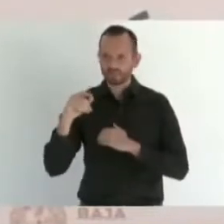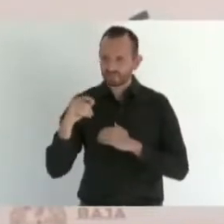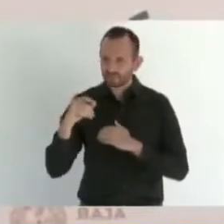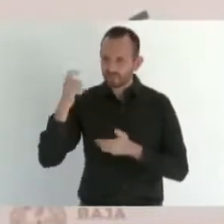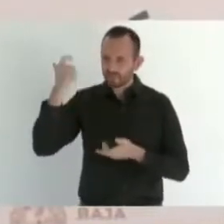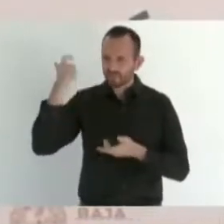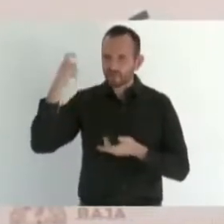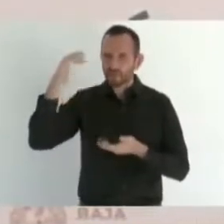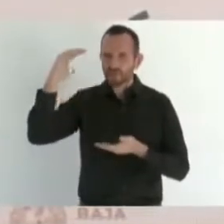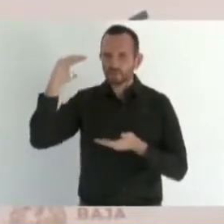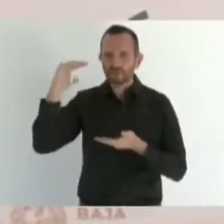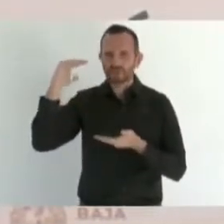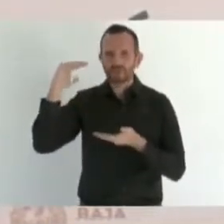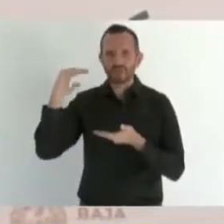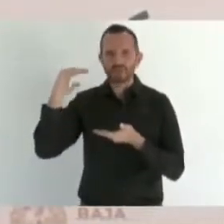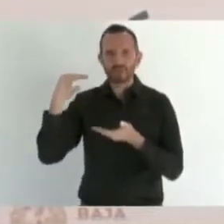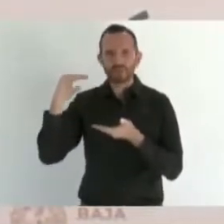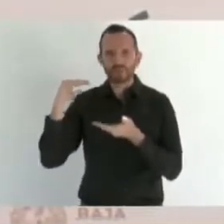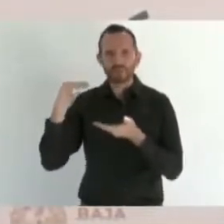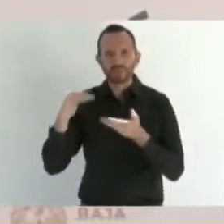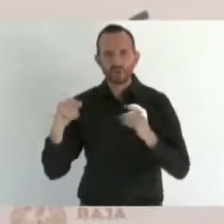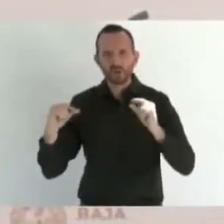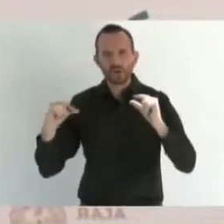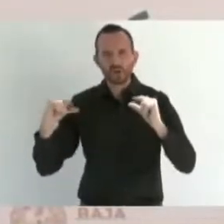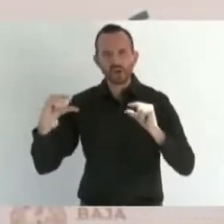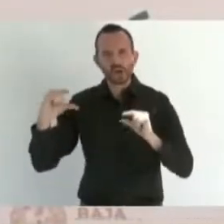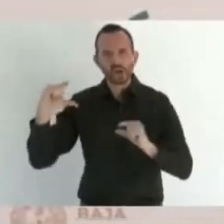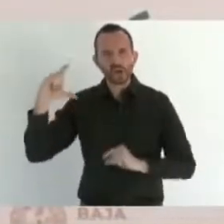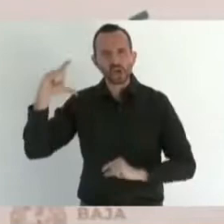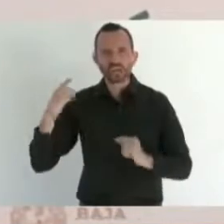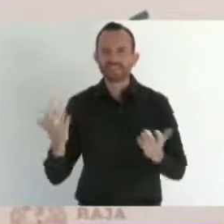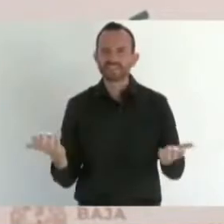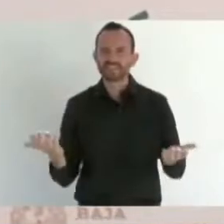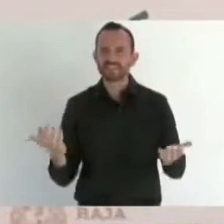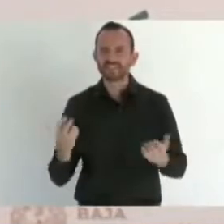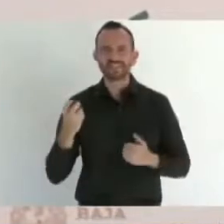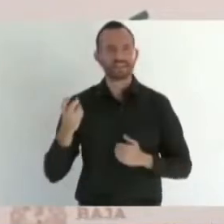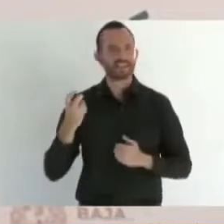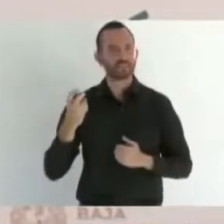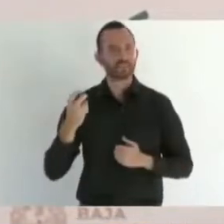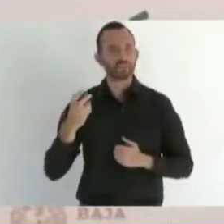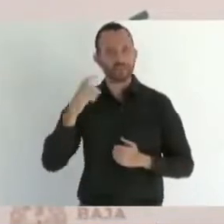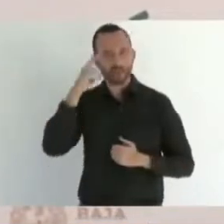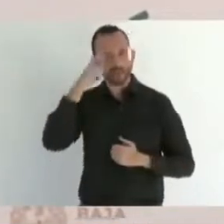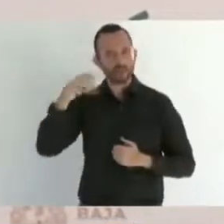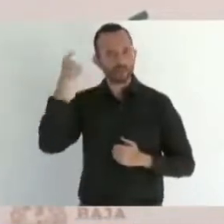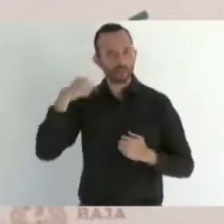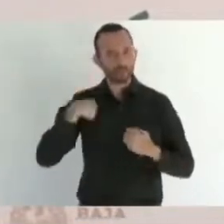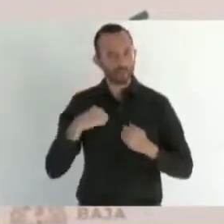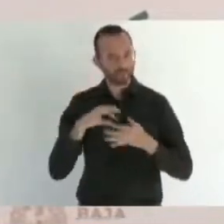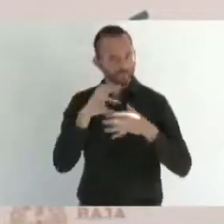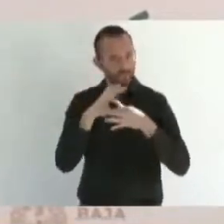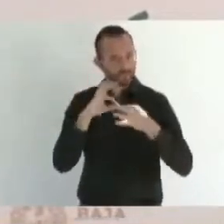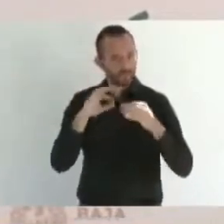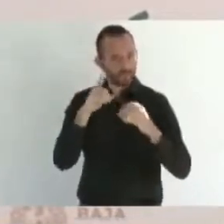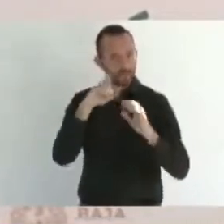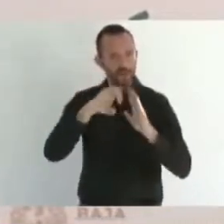se los puedo exponer de manera muy sencilla en 1990